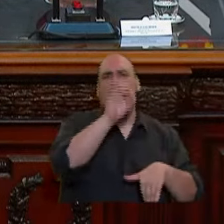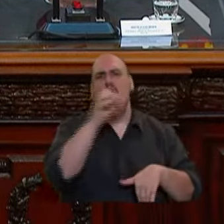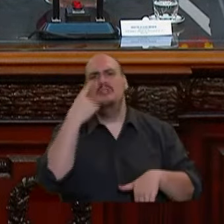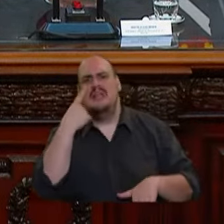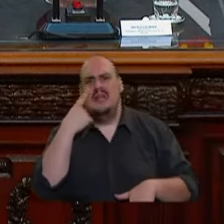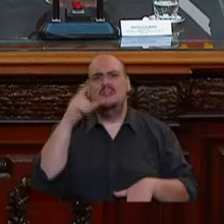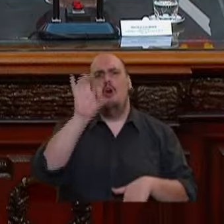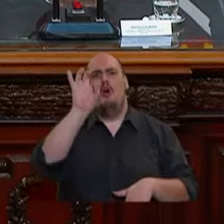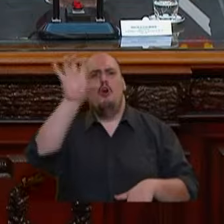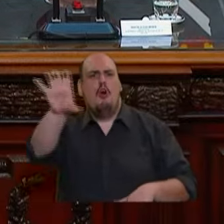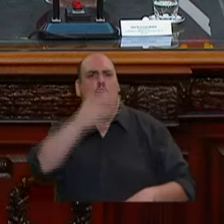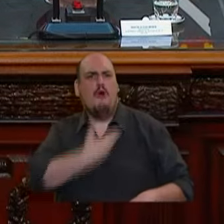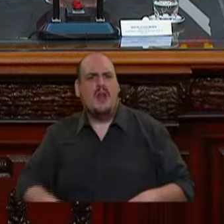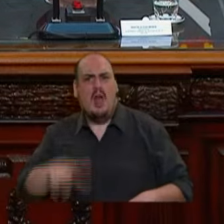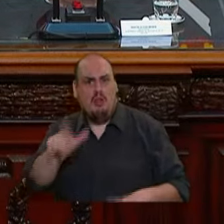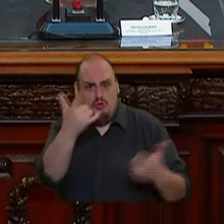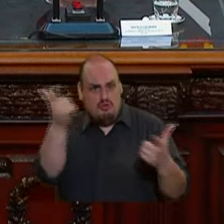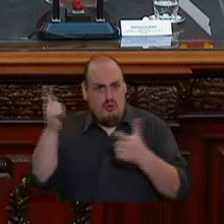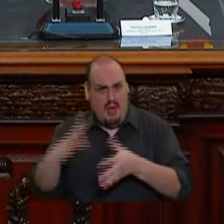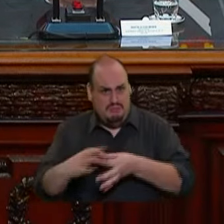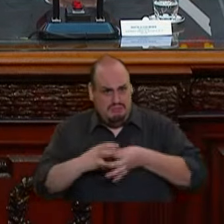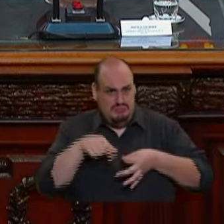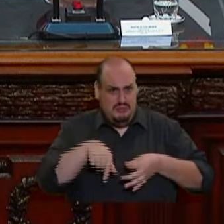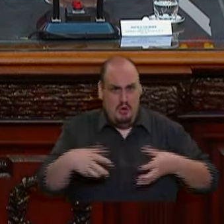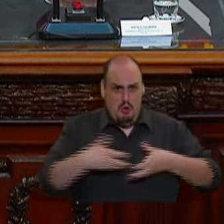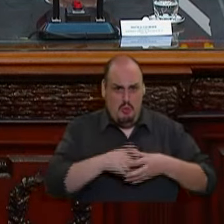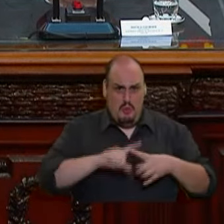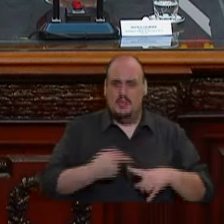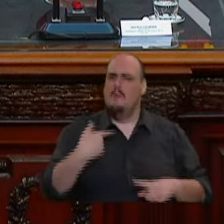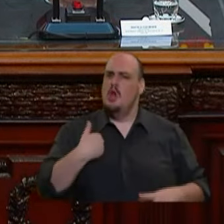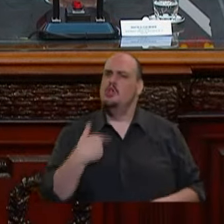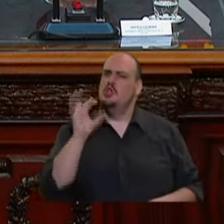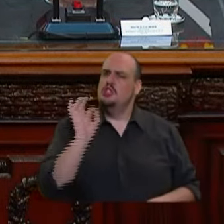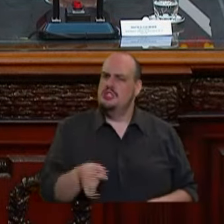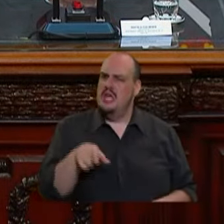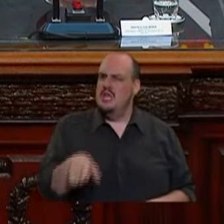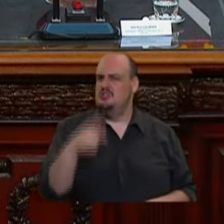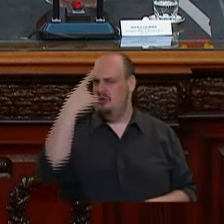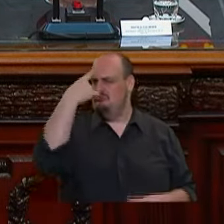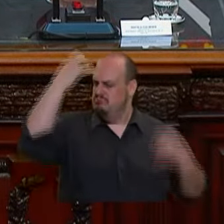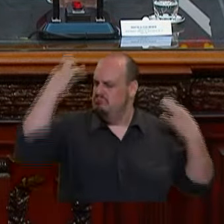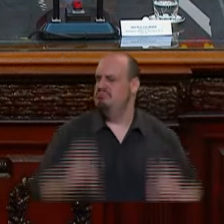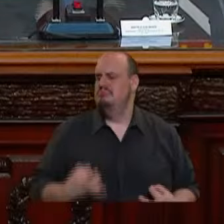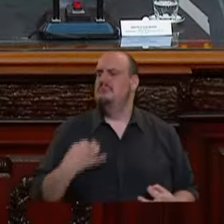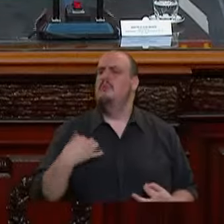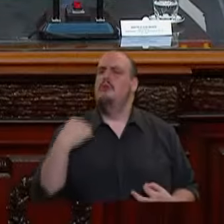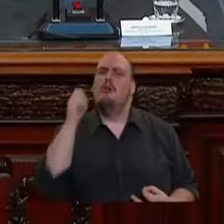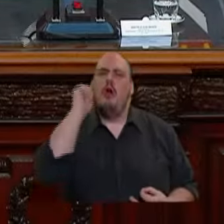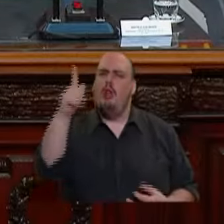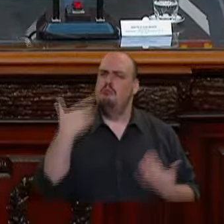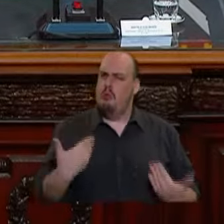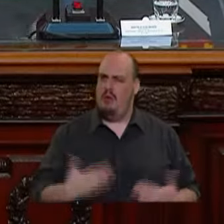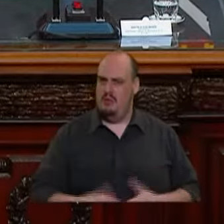gobernadores, pero que sabe lo que tiene que hacer, sabe cómo hacerlo y tiene la convicción para hacerlo.